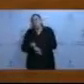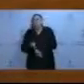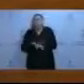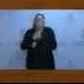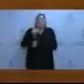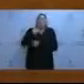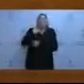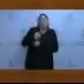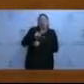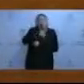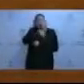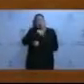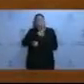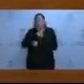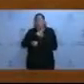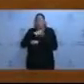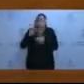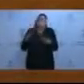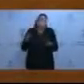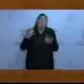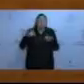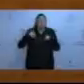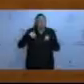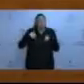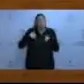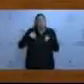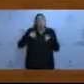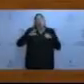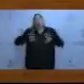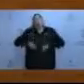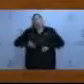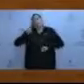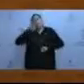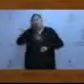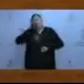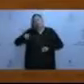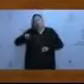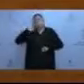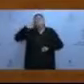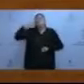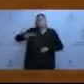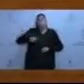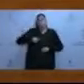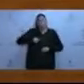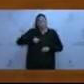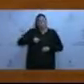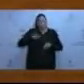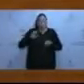Y bueno, yo en todo caso ya haré caso o no de lo que me digan.